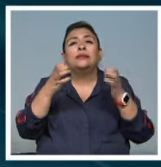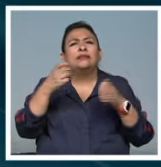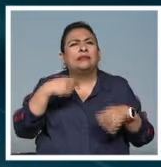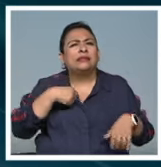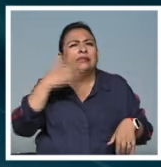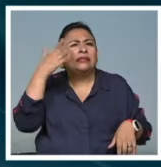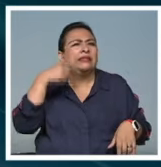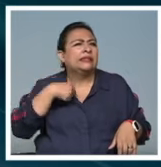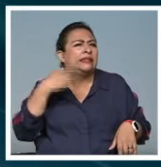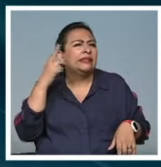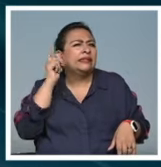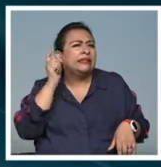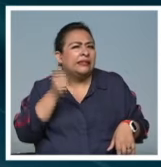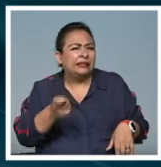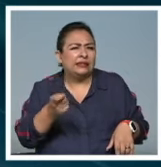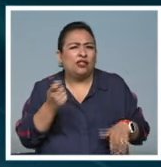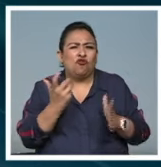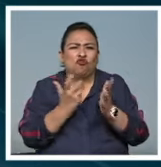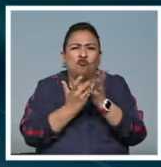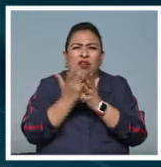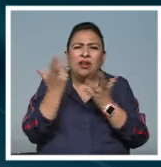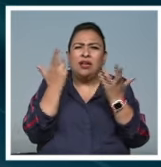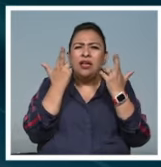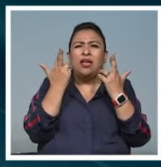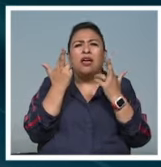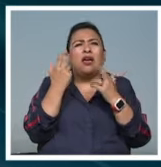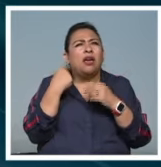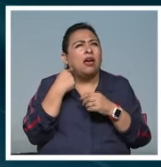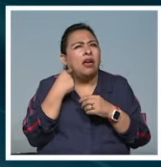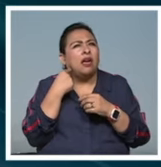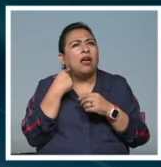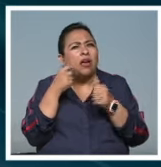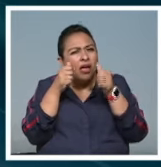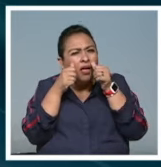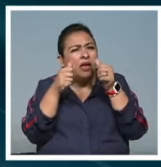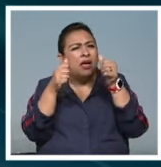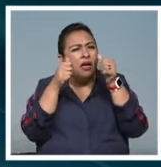suena, excesos sónicos y documentos de escucha.